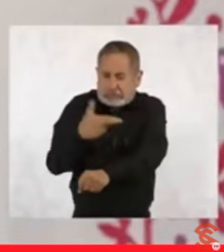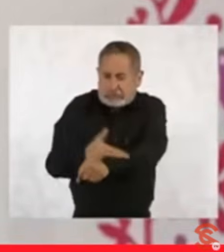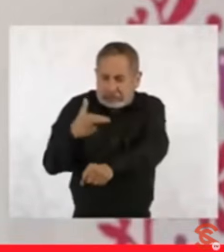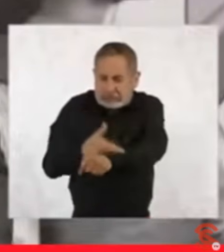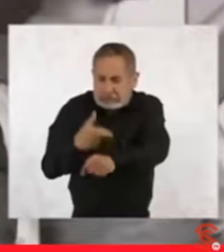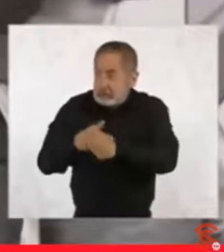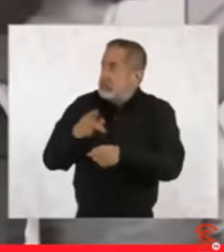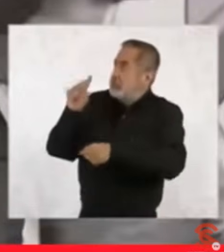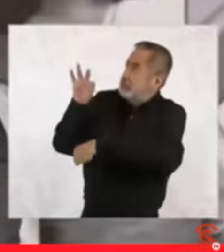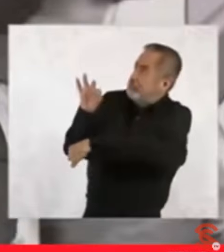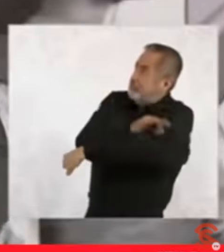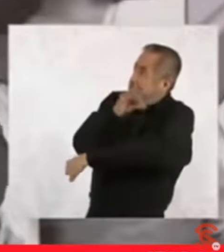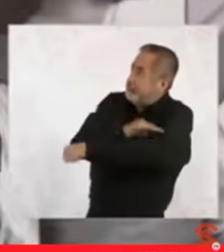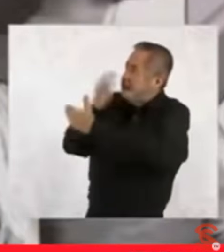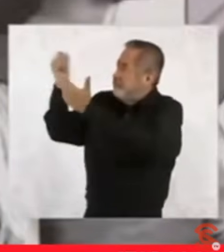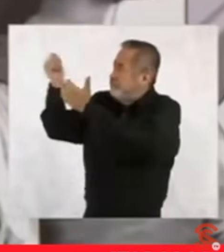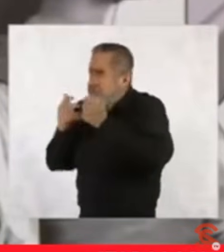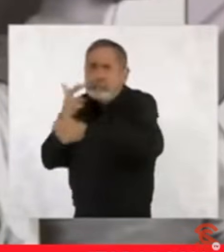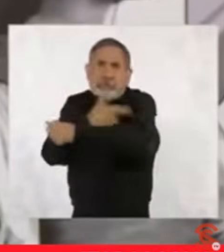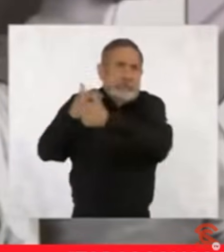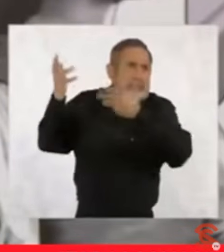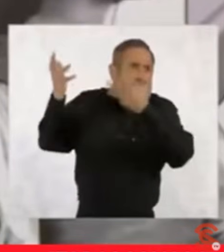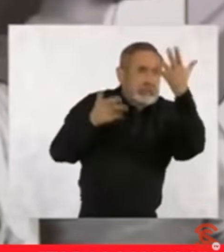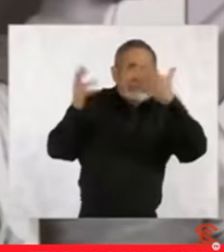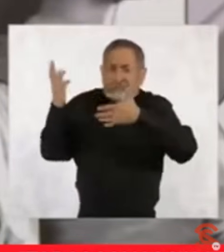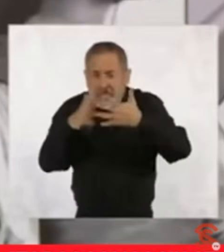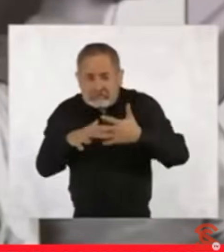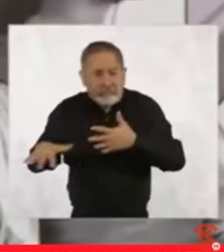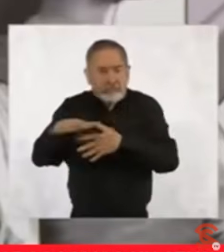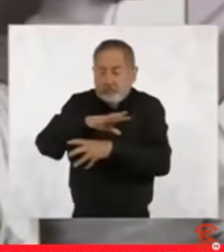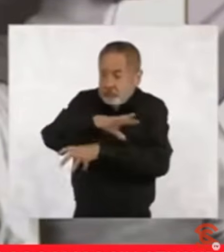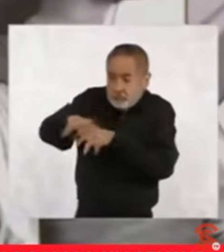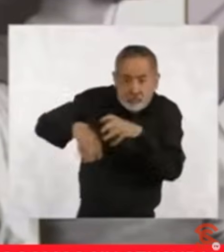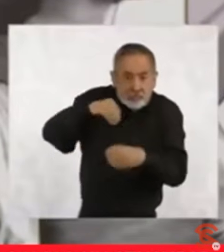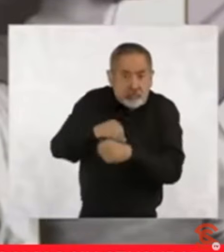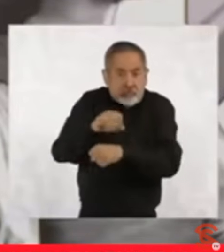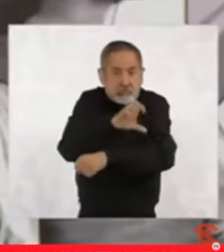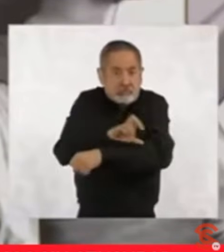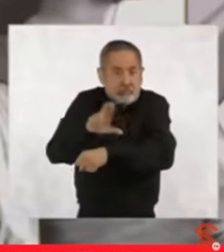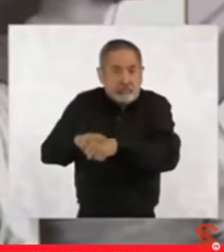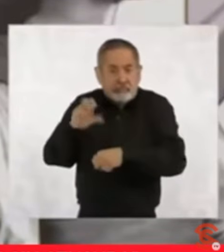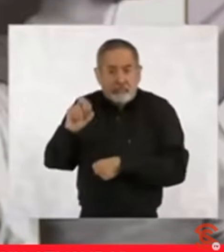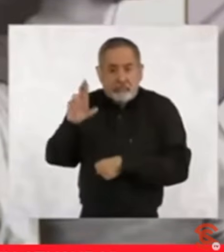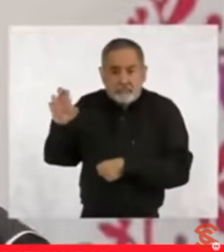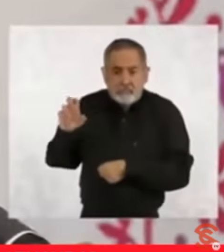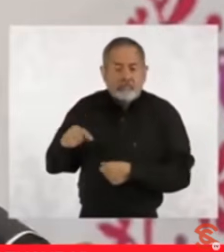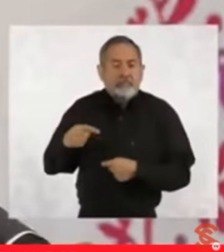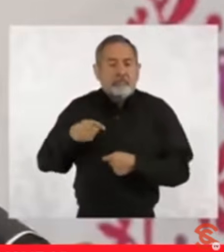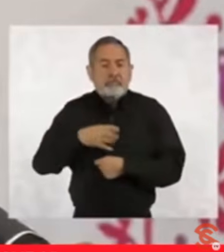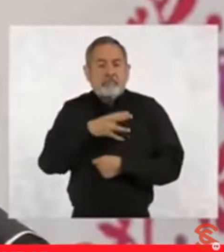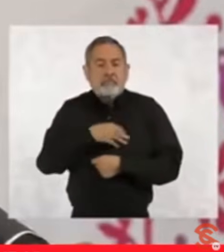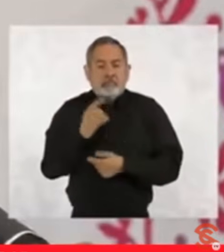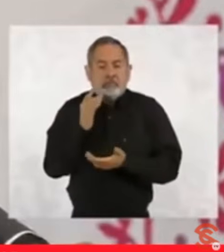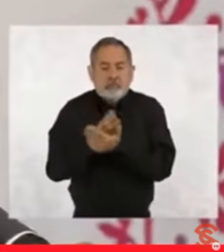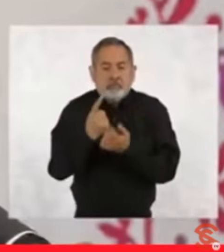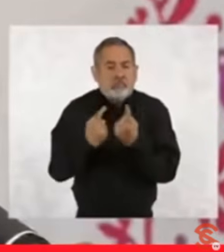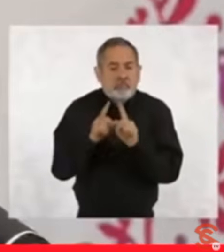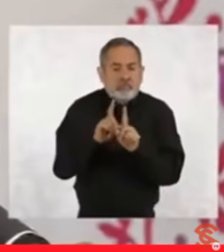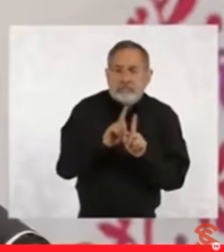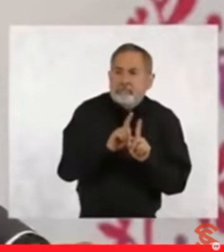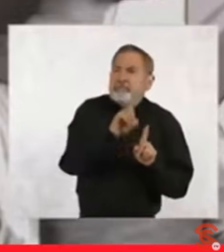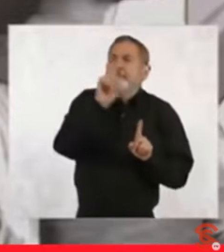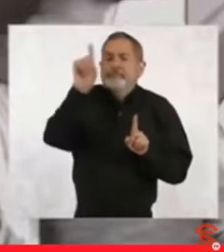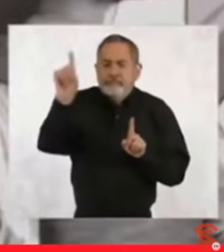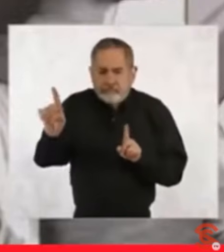las vacunas, y en ello participó toda la Cancillería mexicana. Y mi hijo lo único que quiso hacer fue contribuir con esa